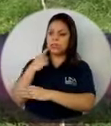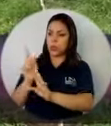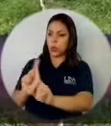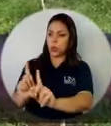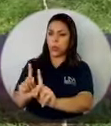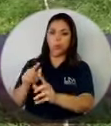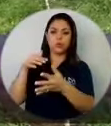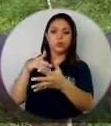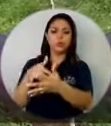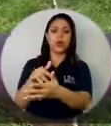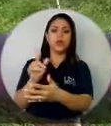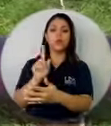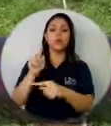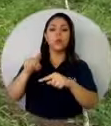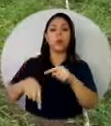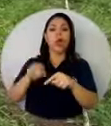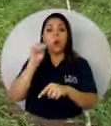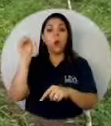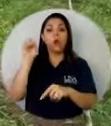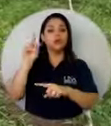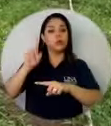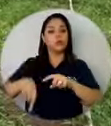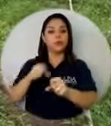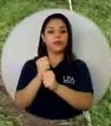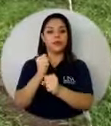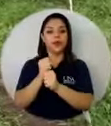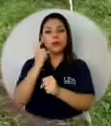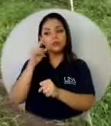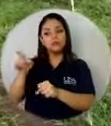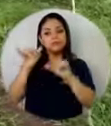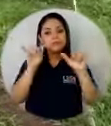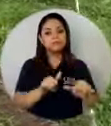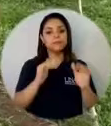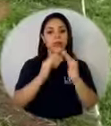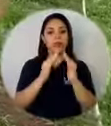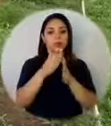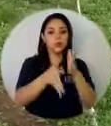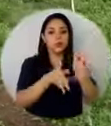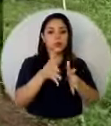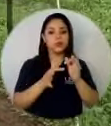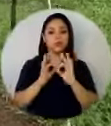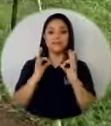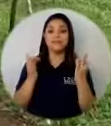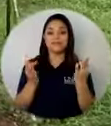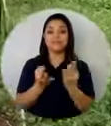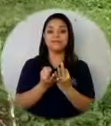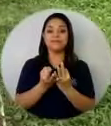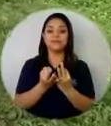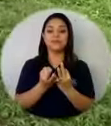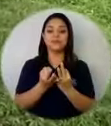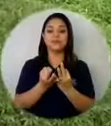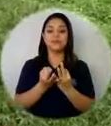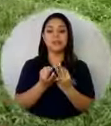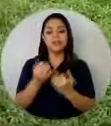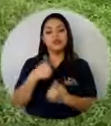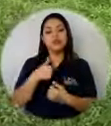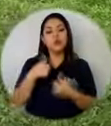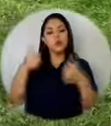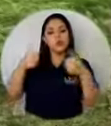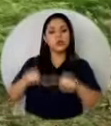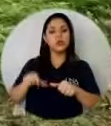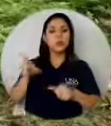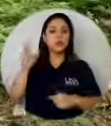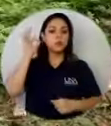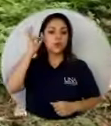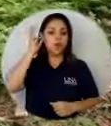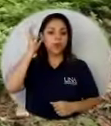ejercen, ¿verdad? Porque su papel es la típica, ¿verdad?, familia. Entonces, ahí, y coincido